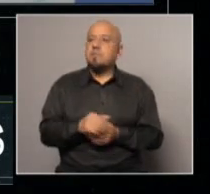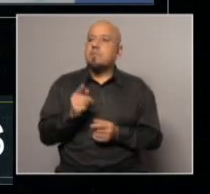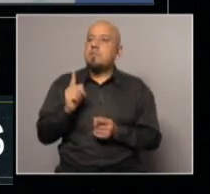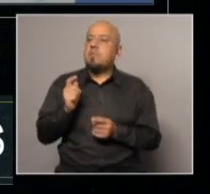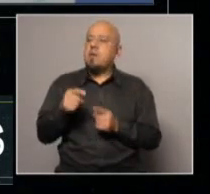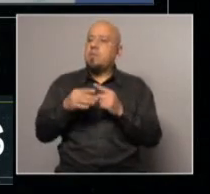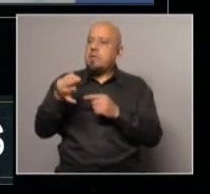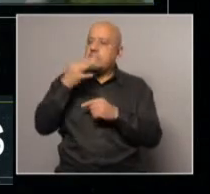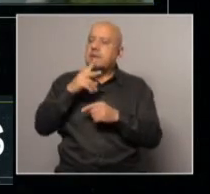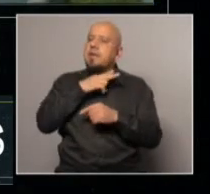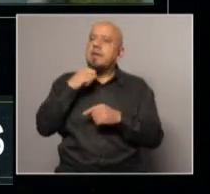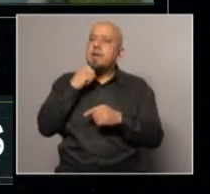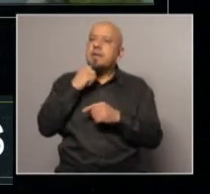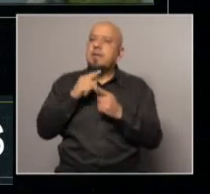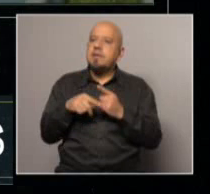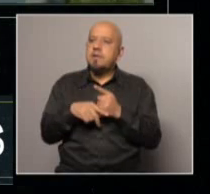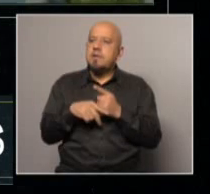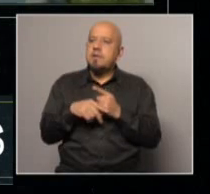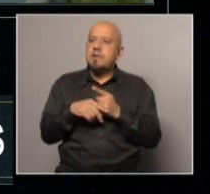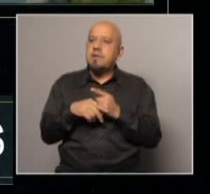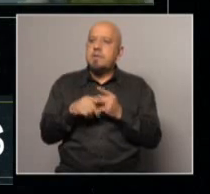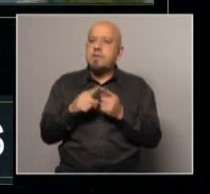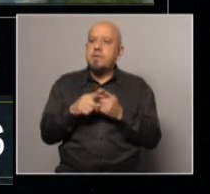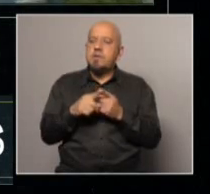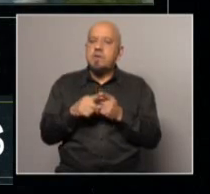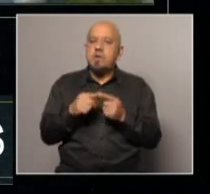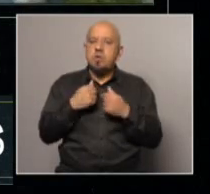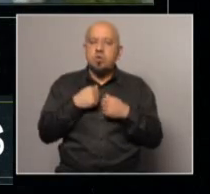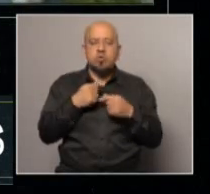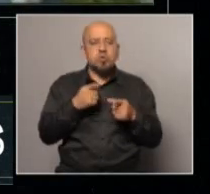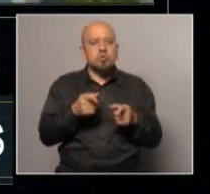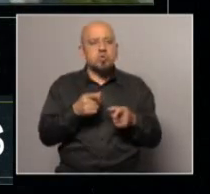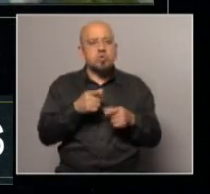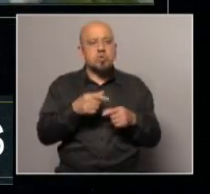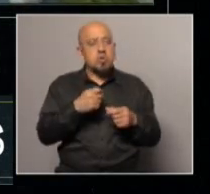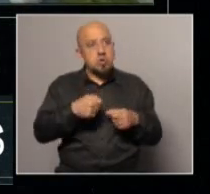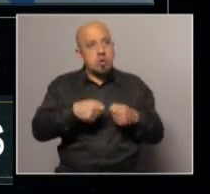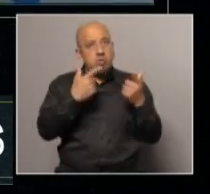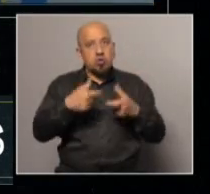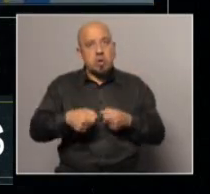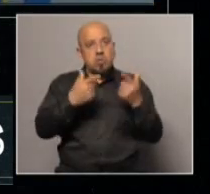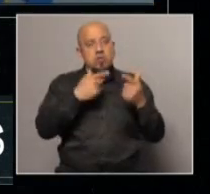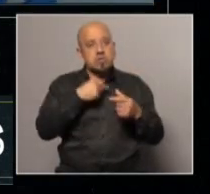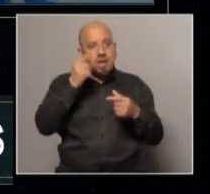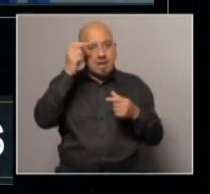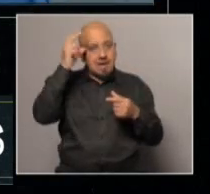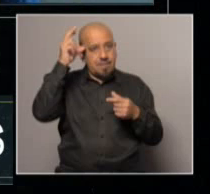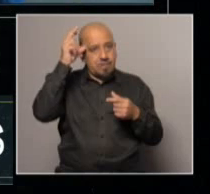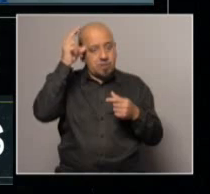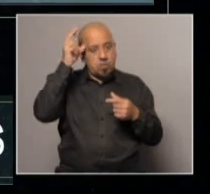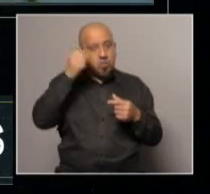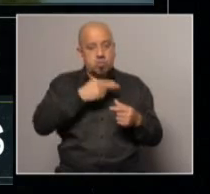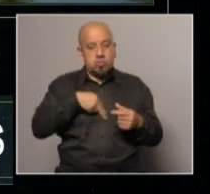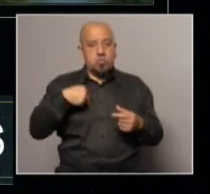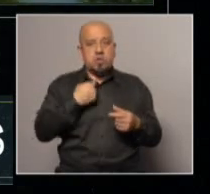Nombraste Israel, pero ¿cuáles serían nuestros posibles mercados? Nosotros en este momento ya exportamos a Perú, a Israel, a